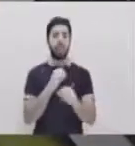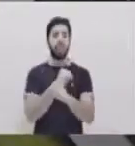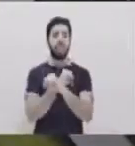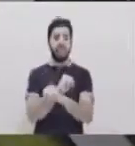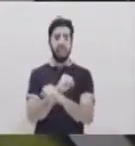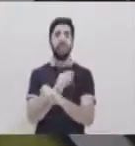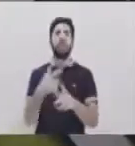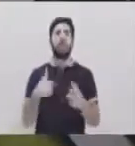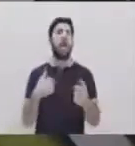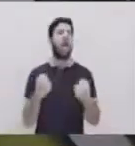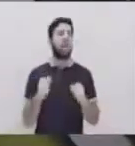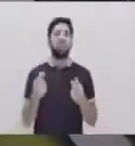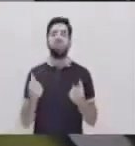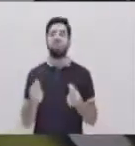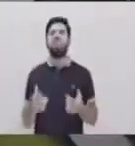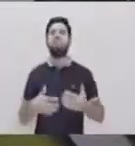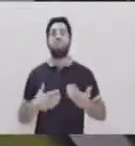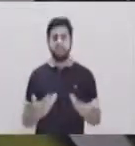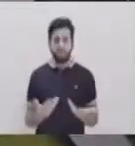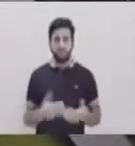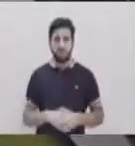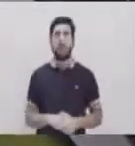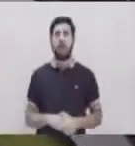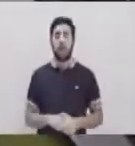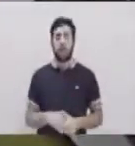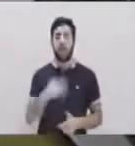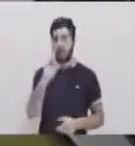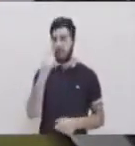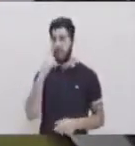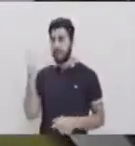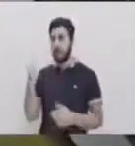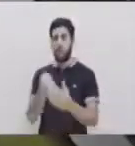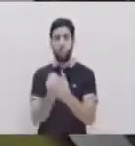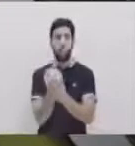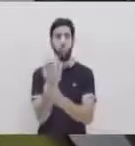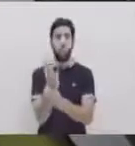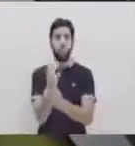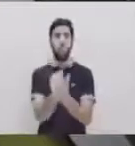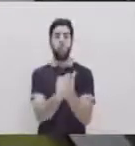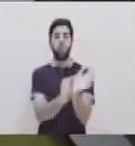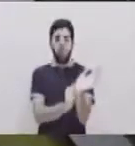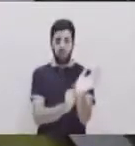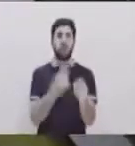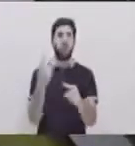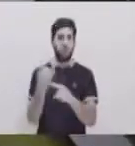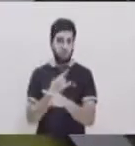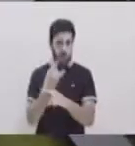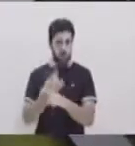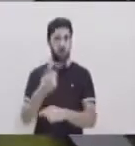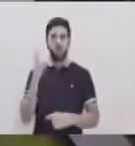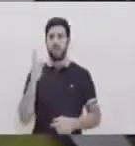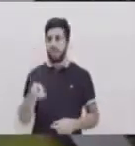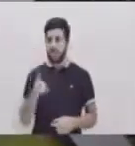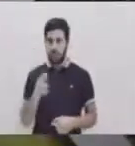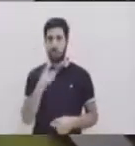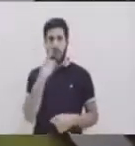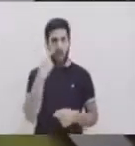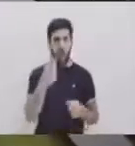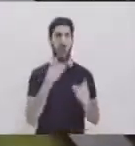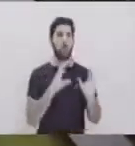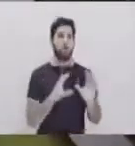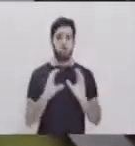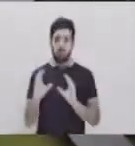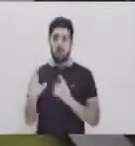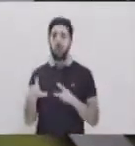pues acá yo voy a utilizar mis guantes. Sí, porque es muy importante guardar